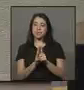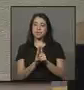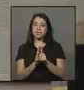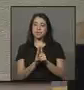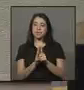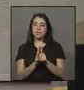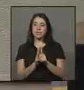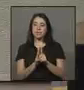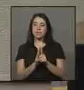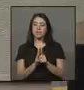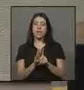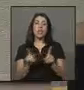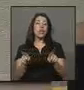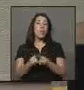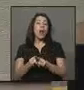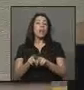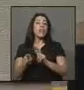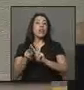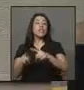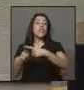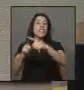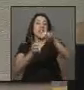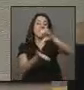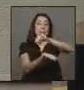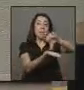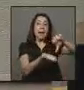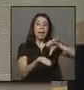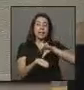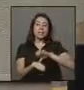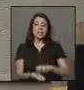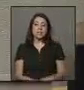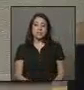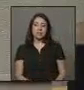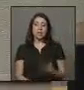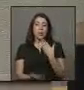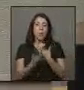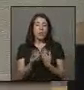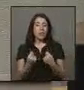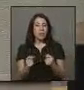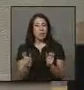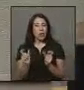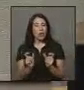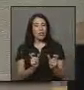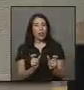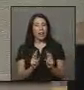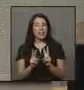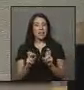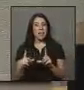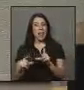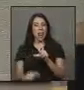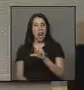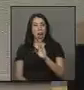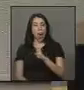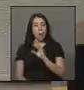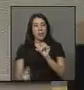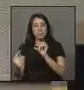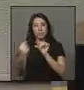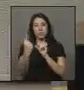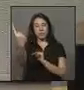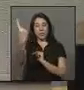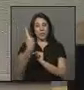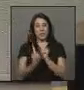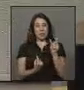muy en la línea de lo que han hecho otros países también. Si en definitiva, aquí cuando se intenta regular la actividad del lobby, también considero, y esto es